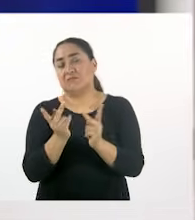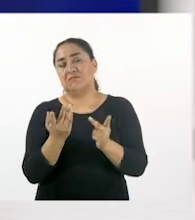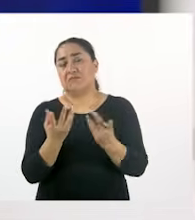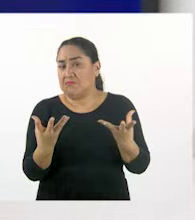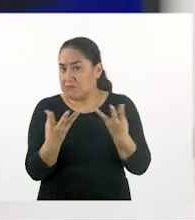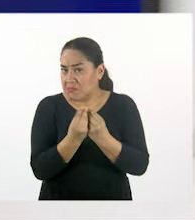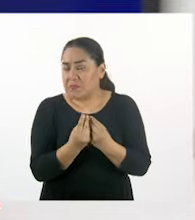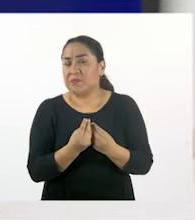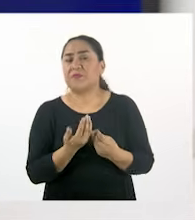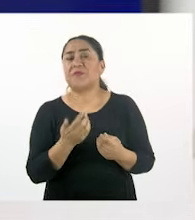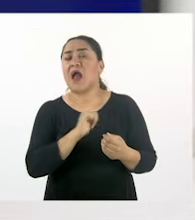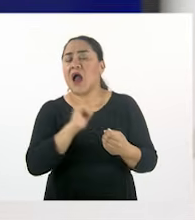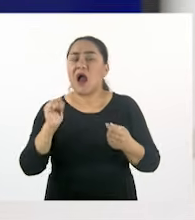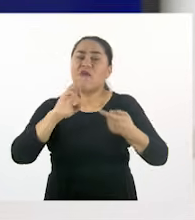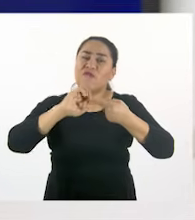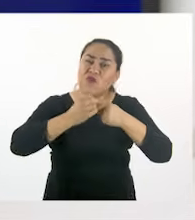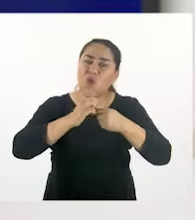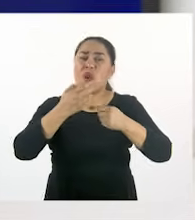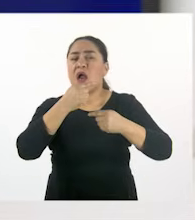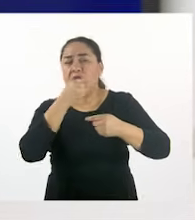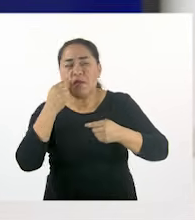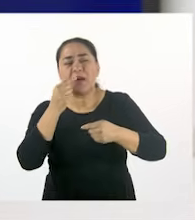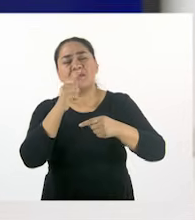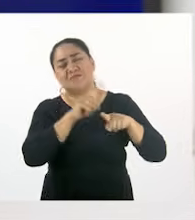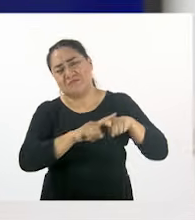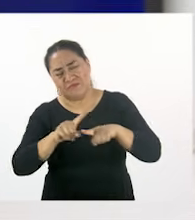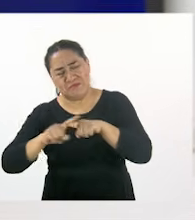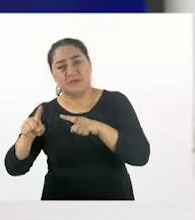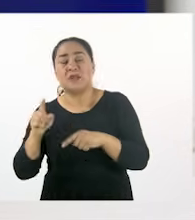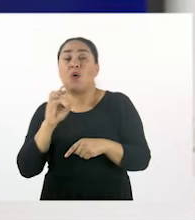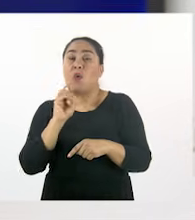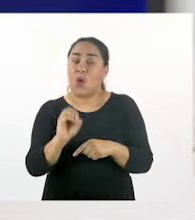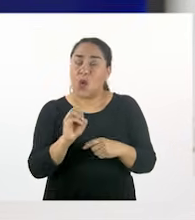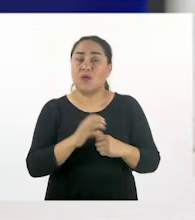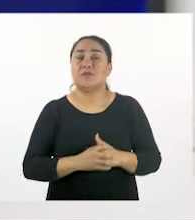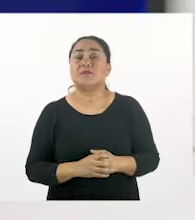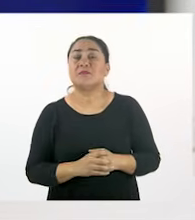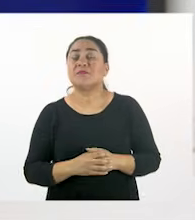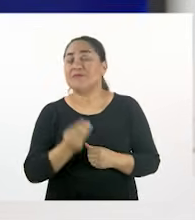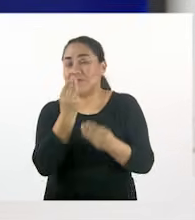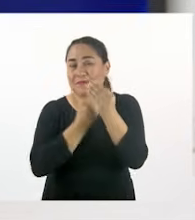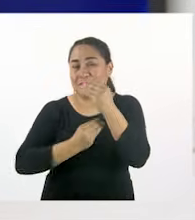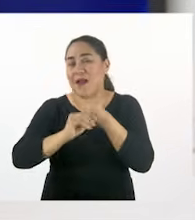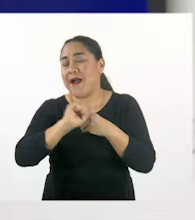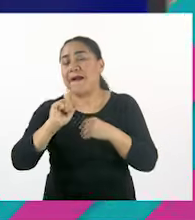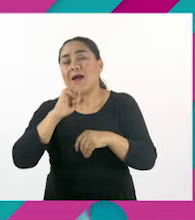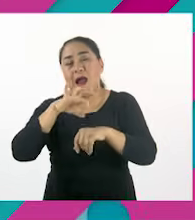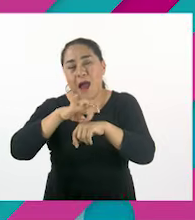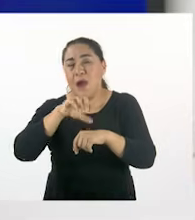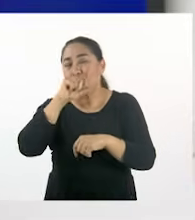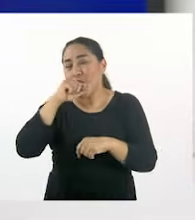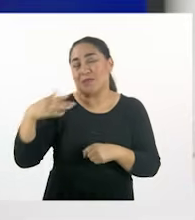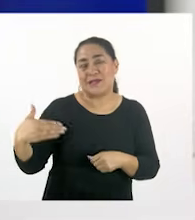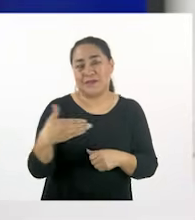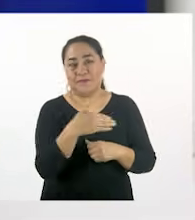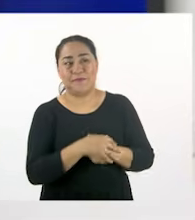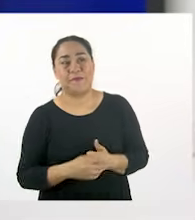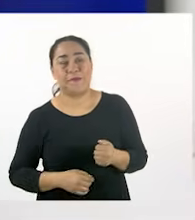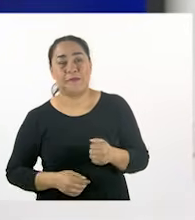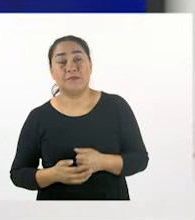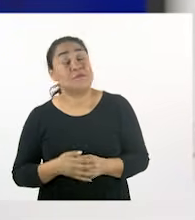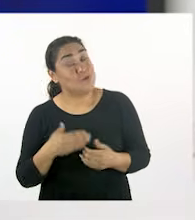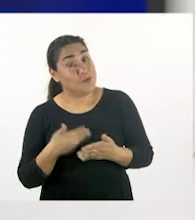combinar nuestros cereales y tubérculos y combinar las leguminosas y los alimentos de origen animal. Vamos,